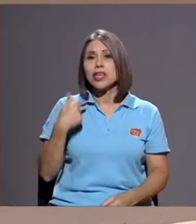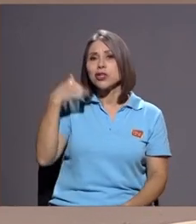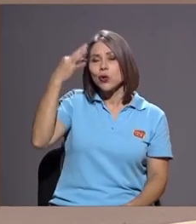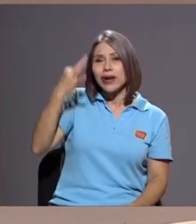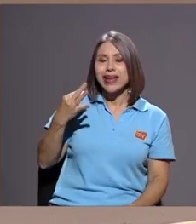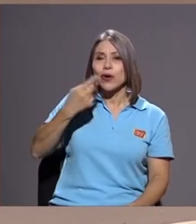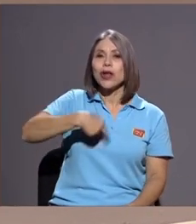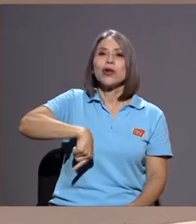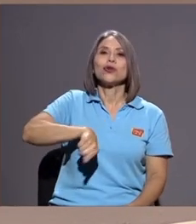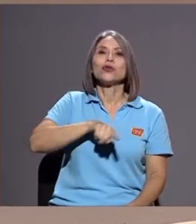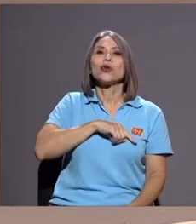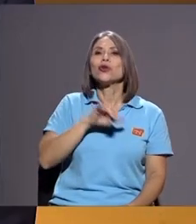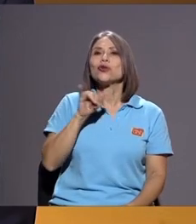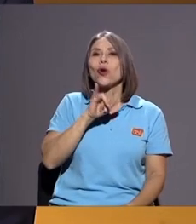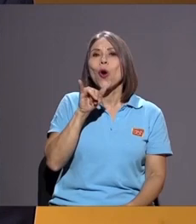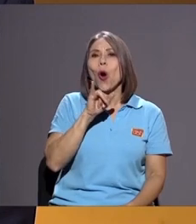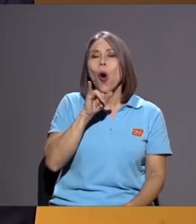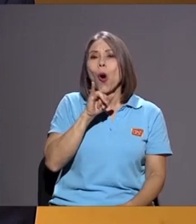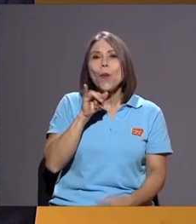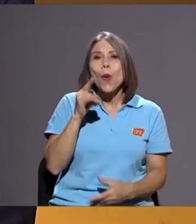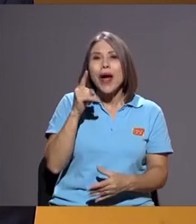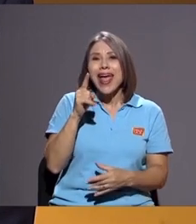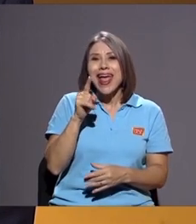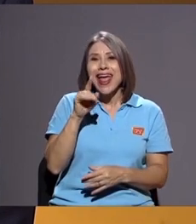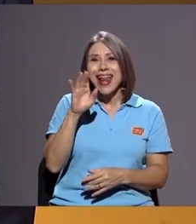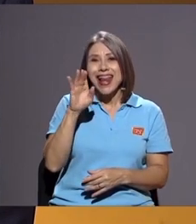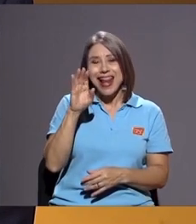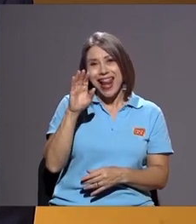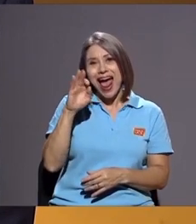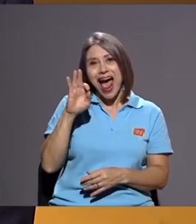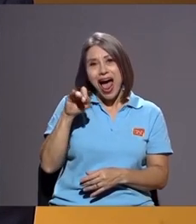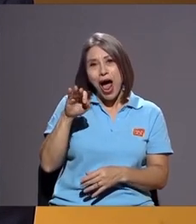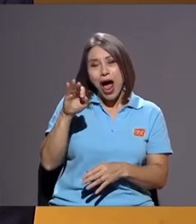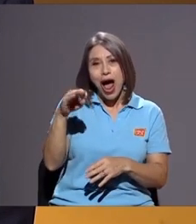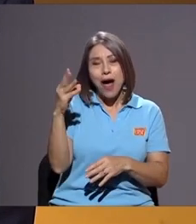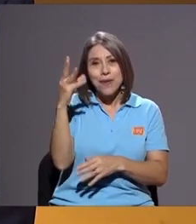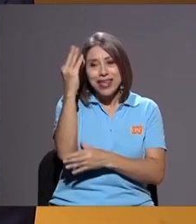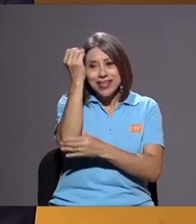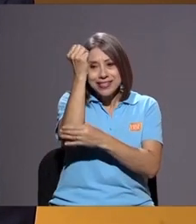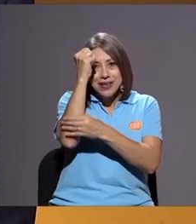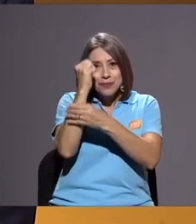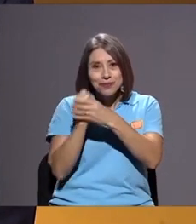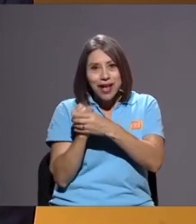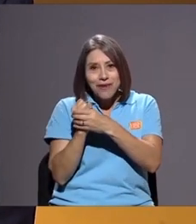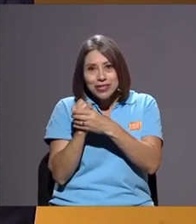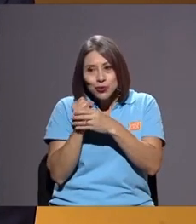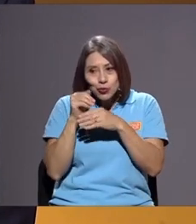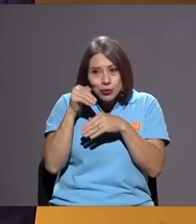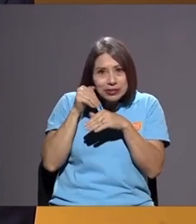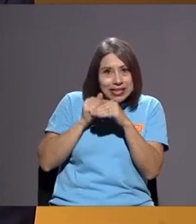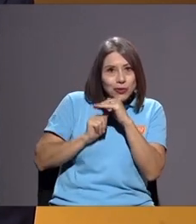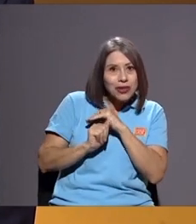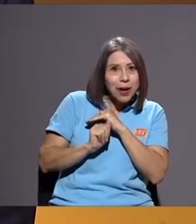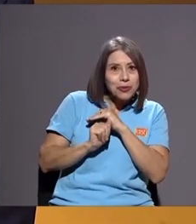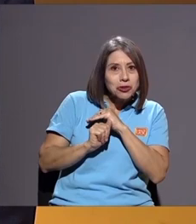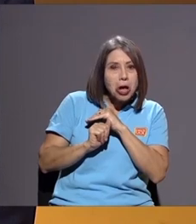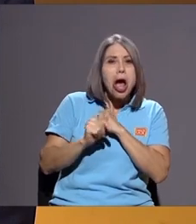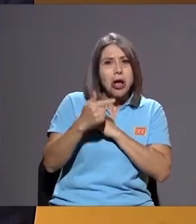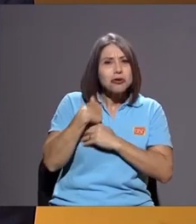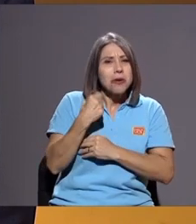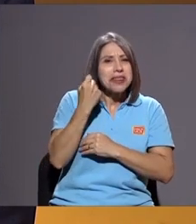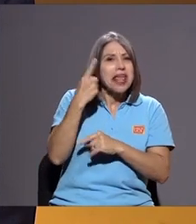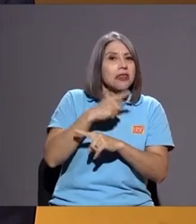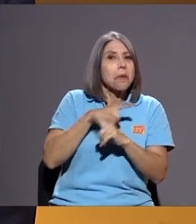hacemos la de la avestruz no escondamos yo no meramente puede entender pero evita no me afecte a mí si me va a afectar a mí